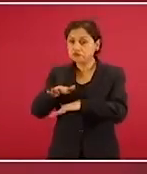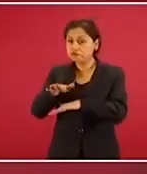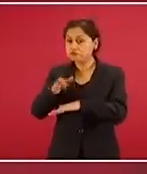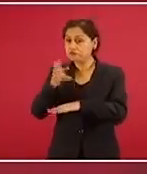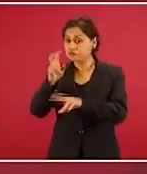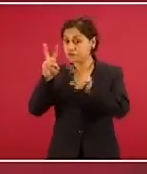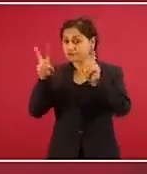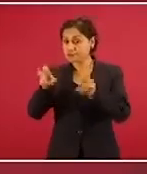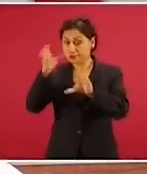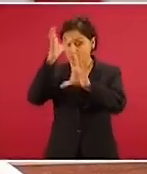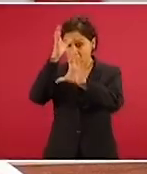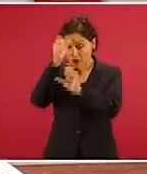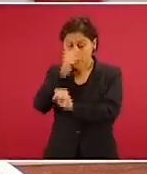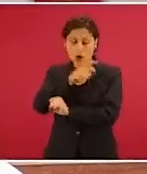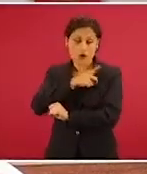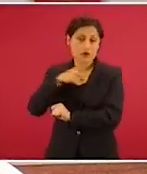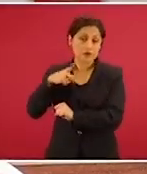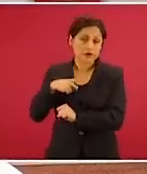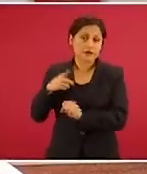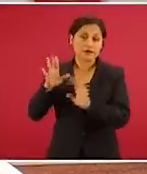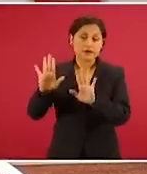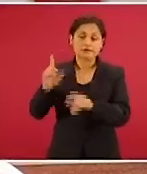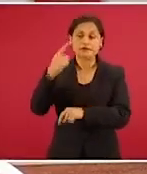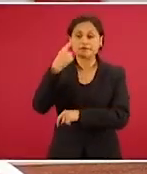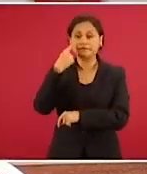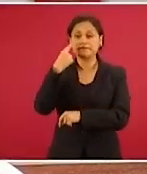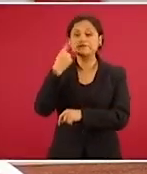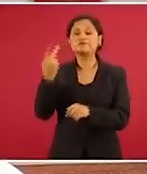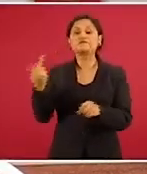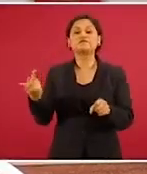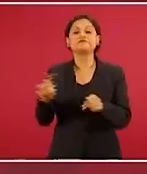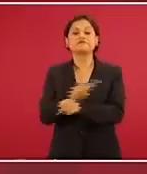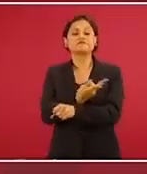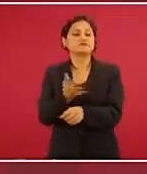¿Qué fue lo que sucedió, no? En el periodo neoliberal